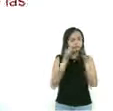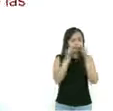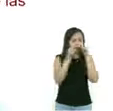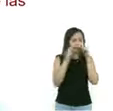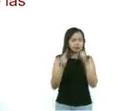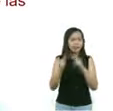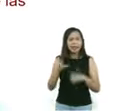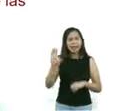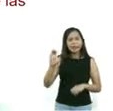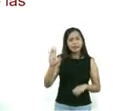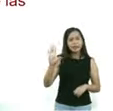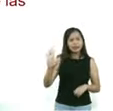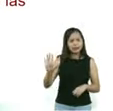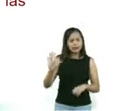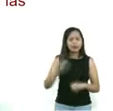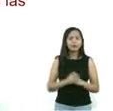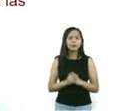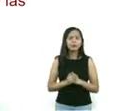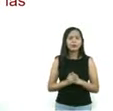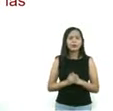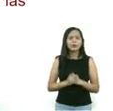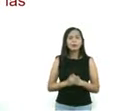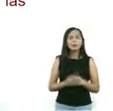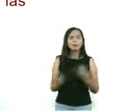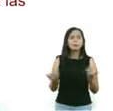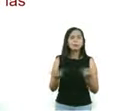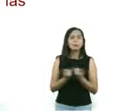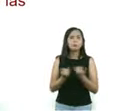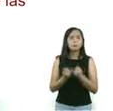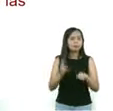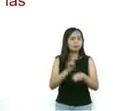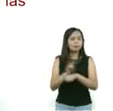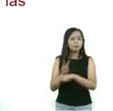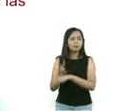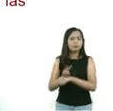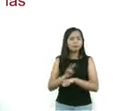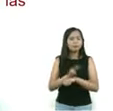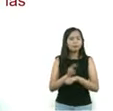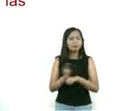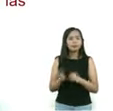del C5. Va a haber mecanismos de vigilancia